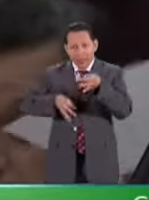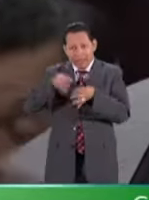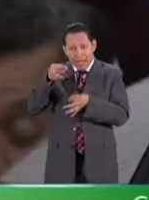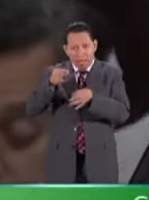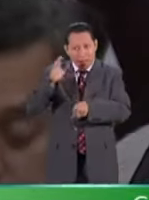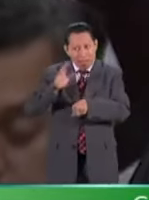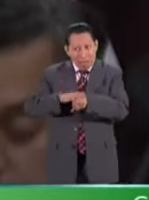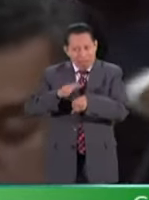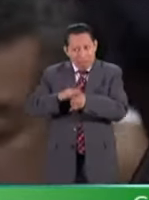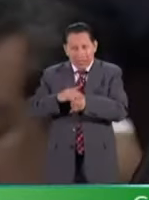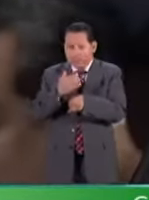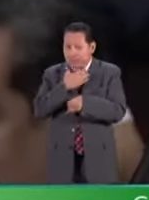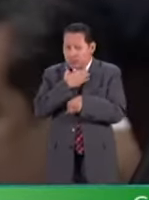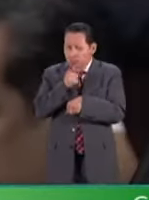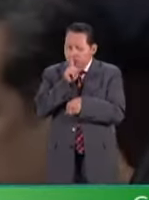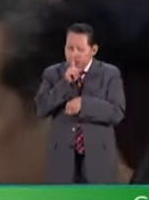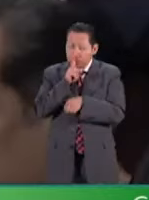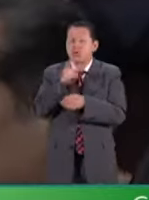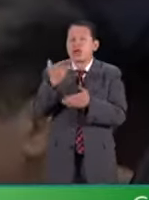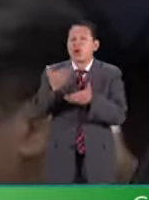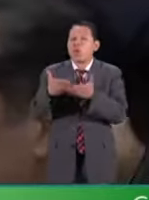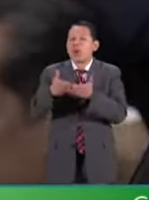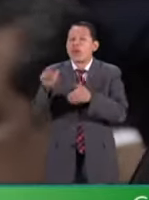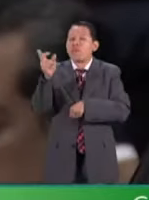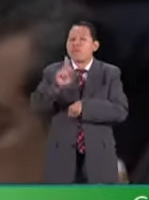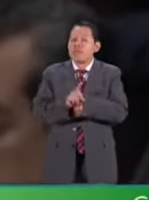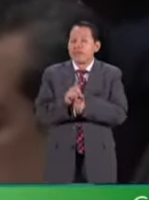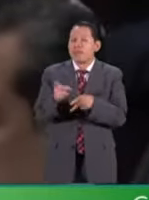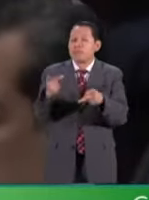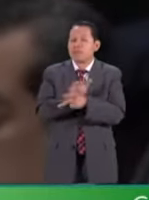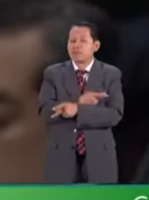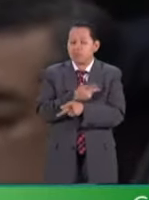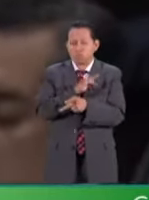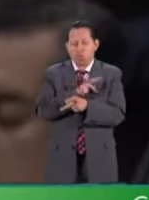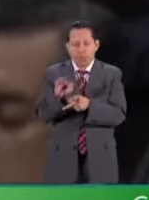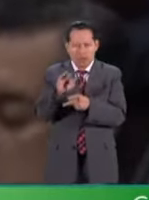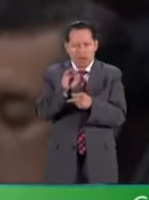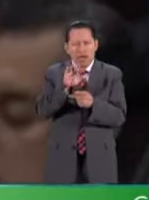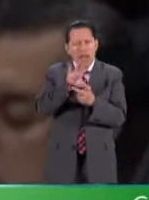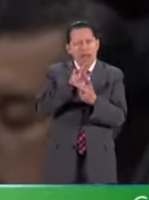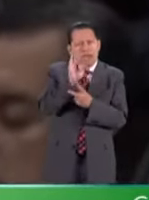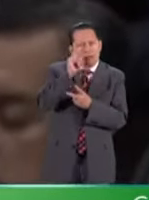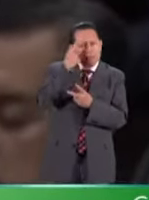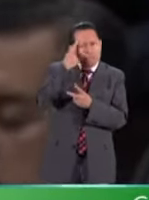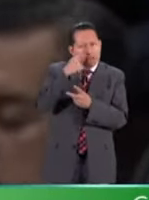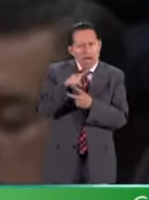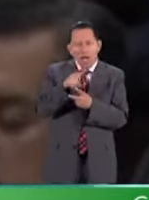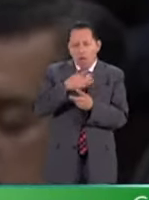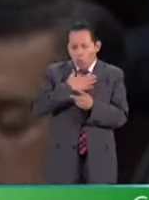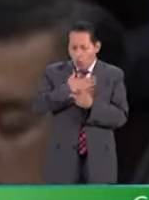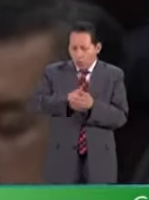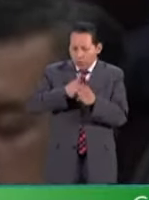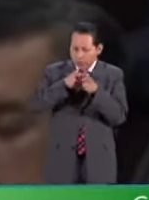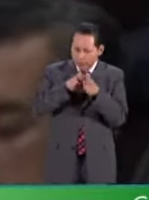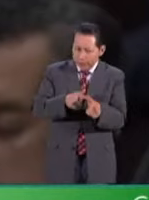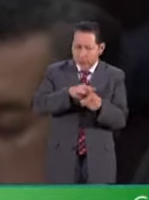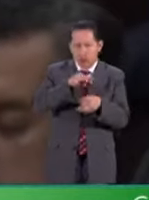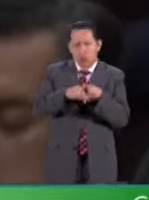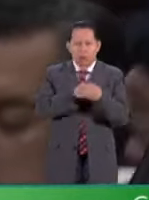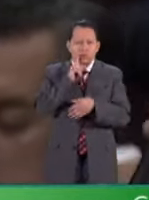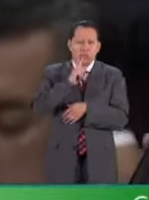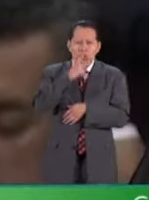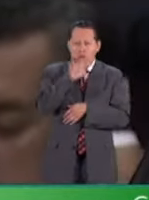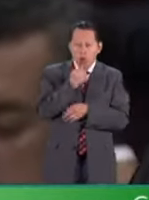estuvo tan limitado hoy es un día en el que podemos elegir entre la preservación de la Justicia para todos y